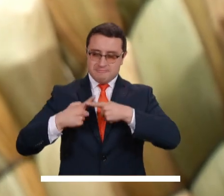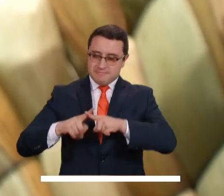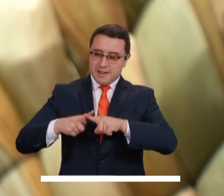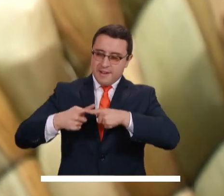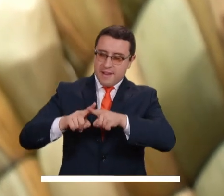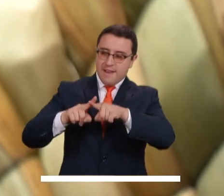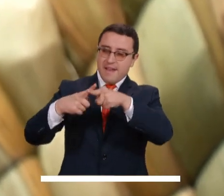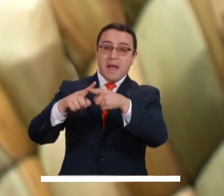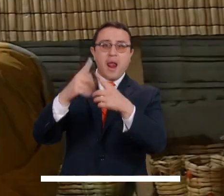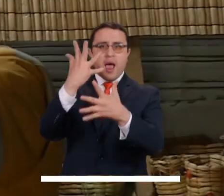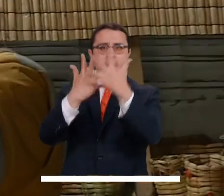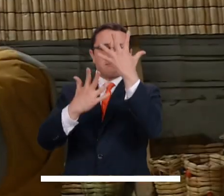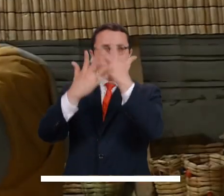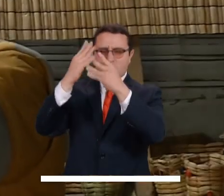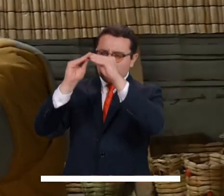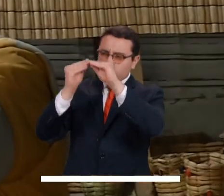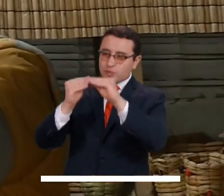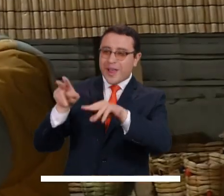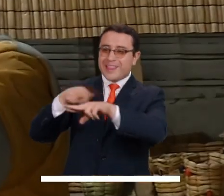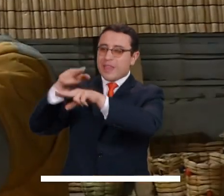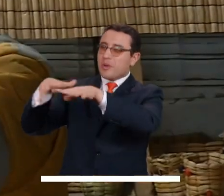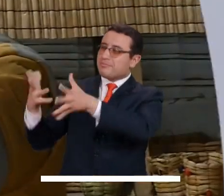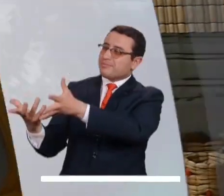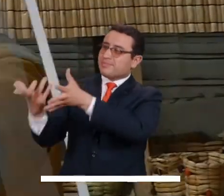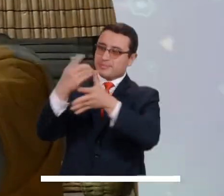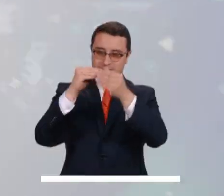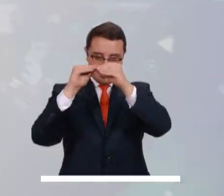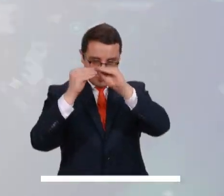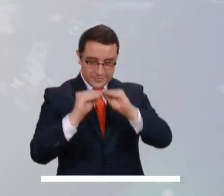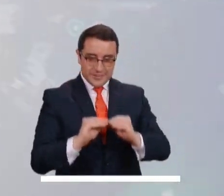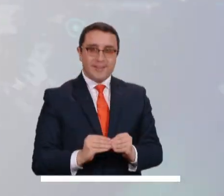del municipio con este material natural.